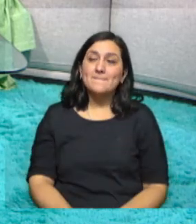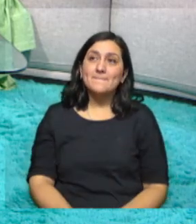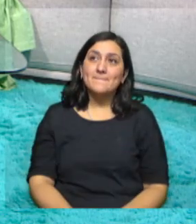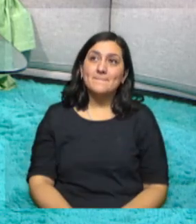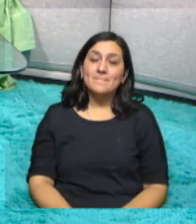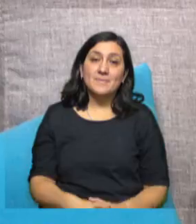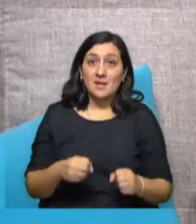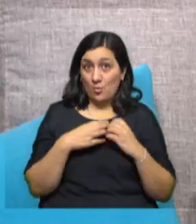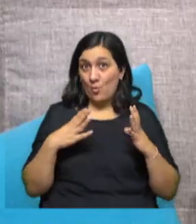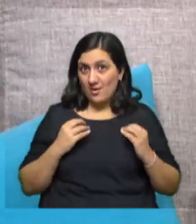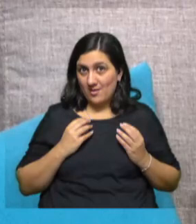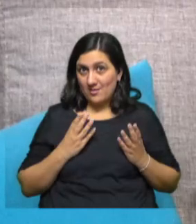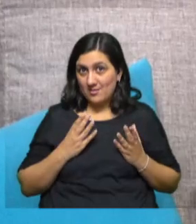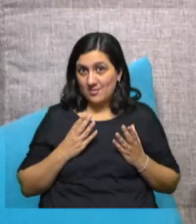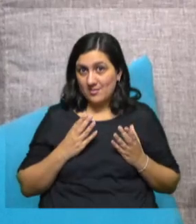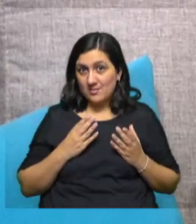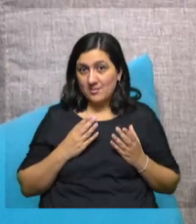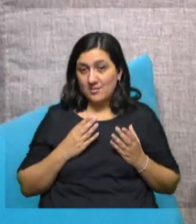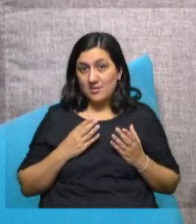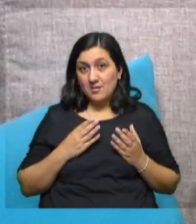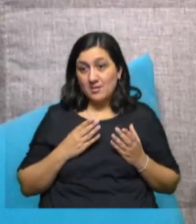de la escuela iba a ser mamá.